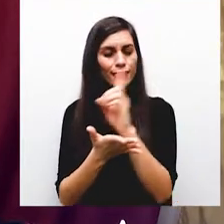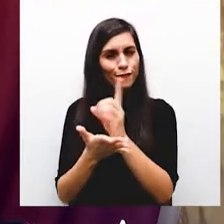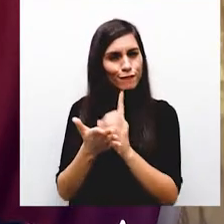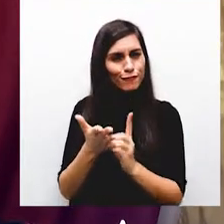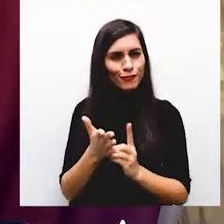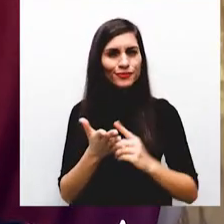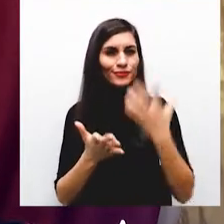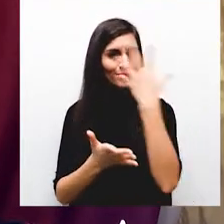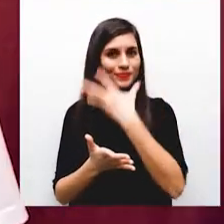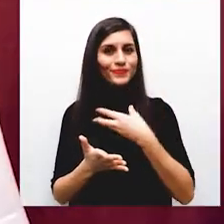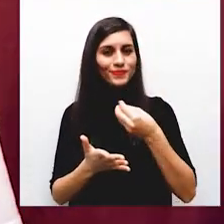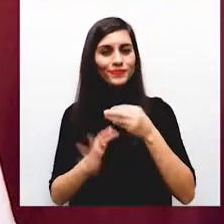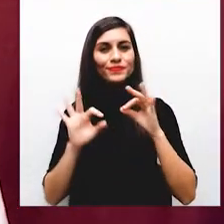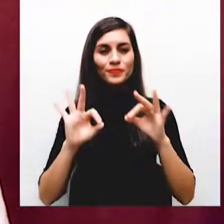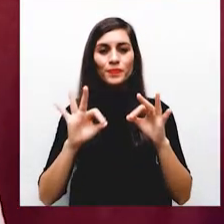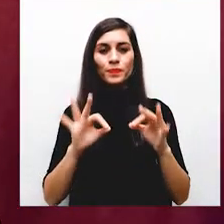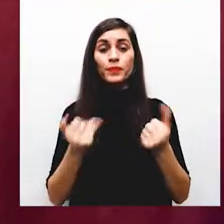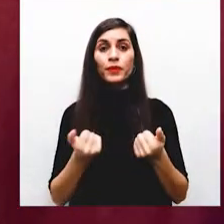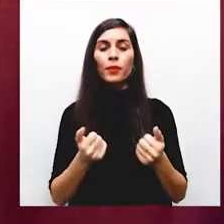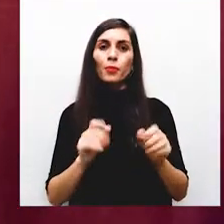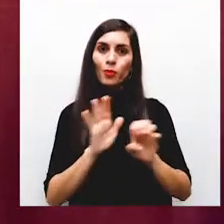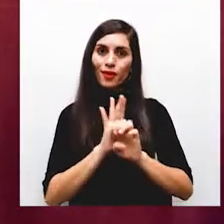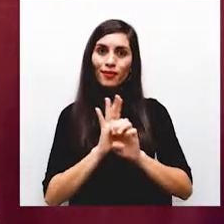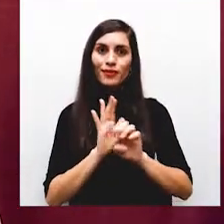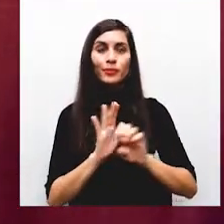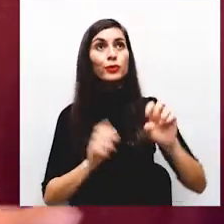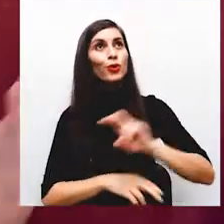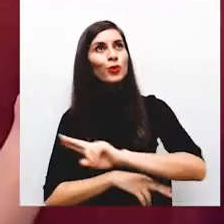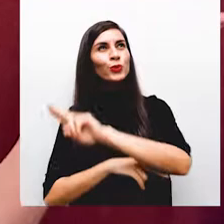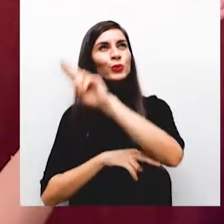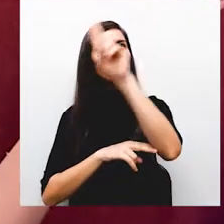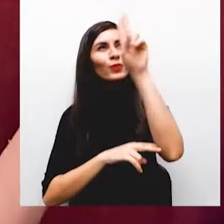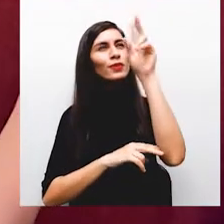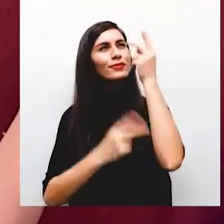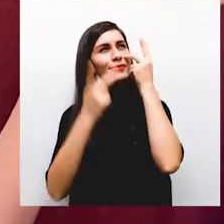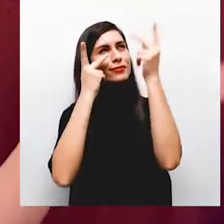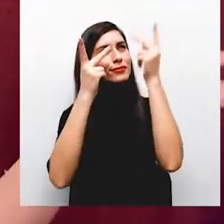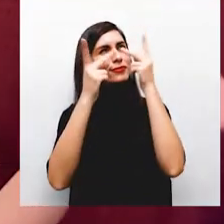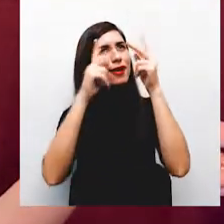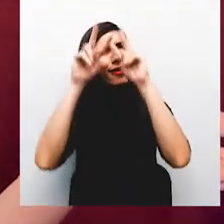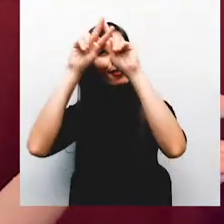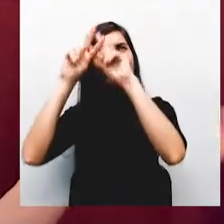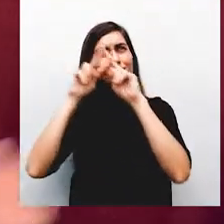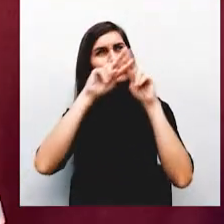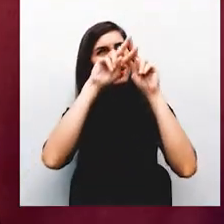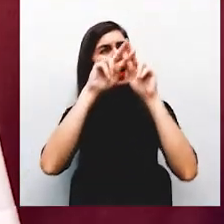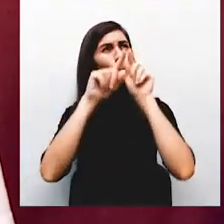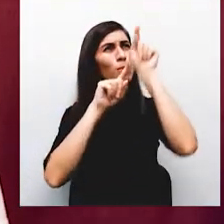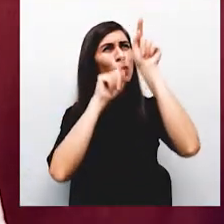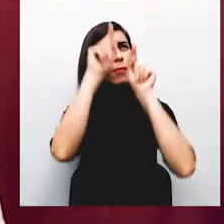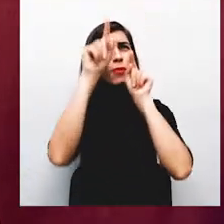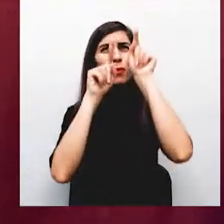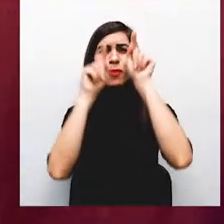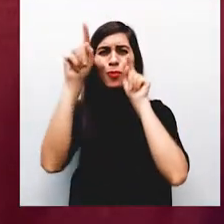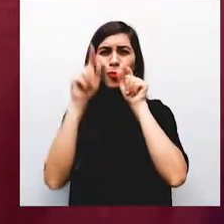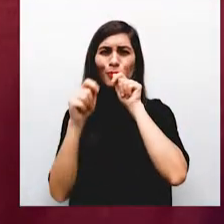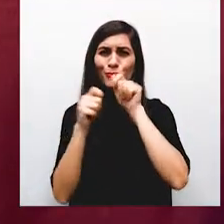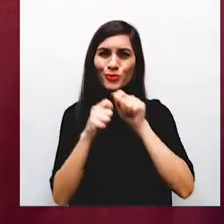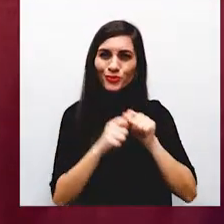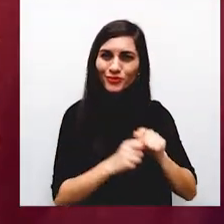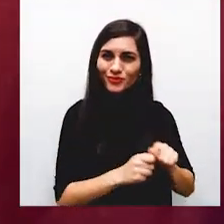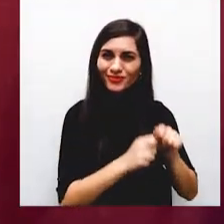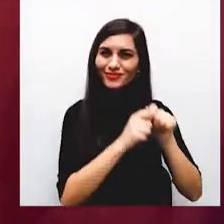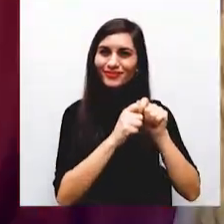decidió innovar. Para ella, el universo está compuesto de puntos. Entonces, ella